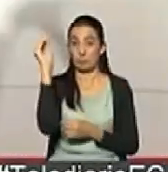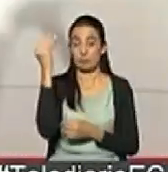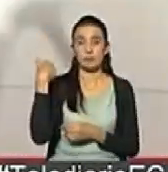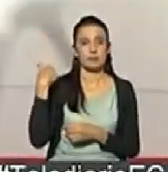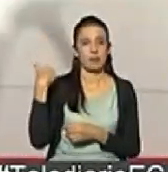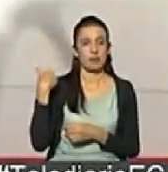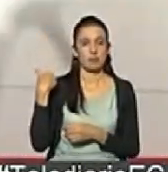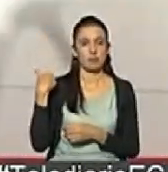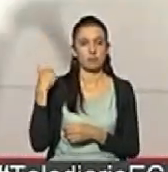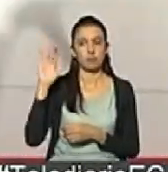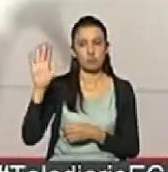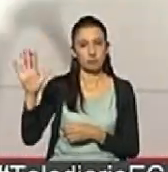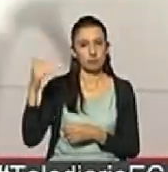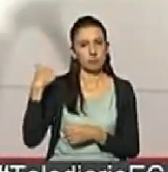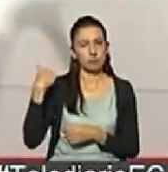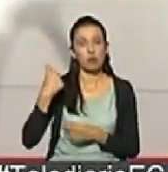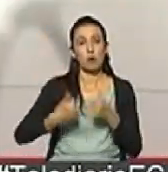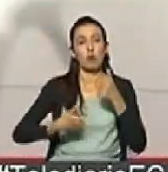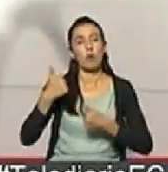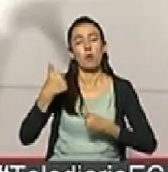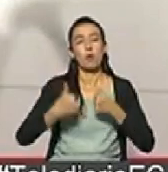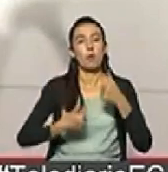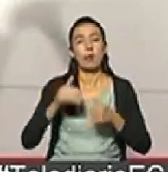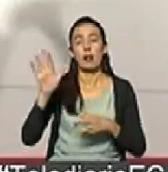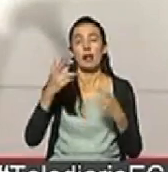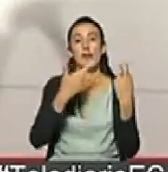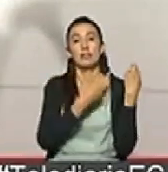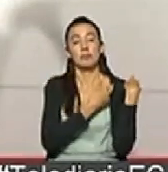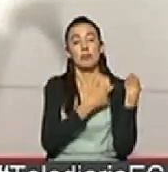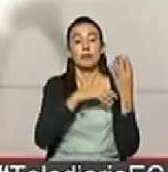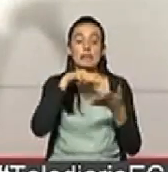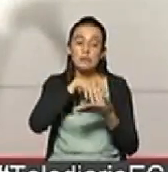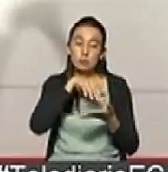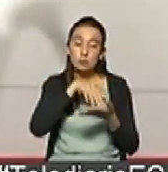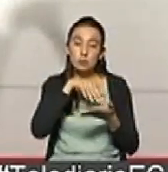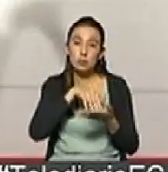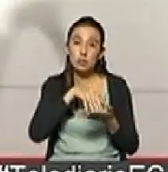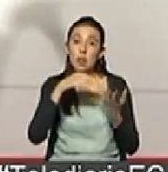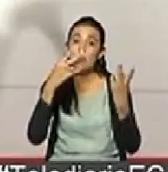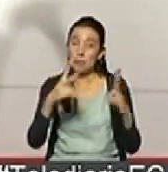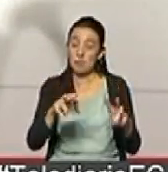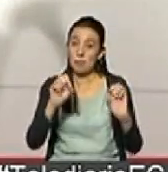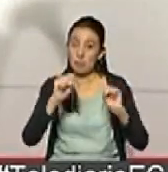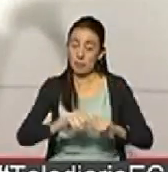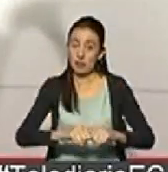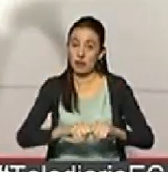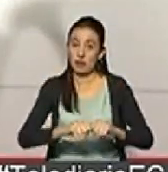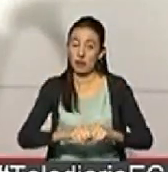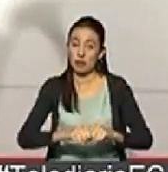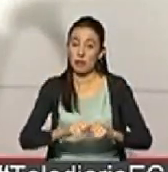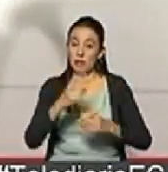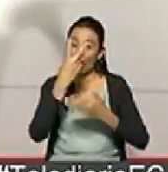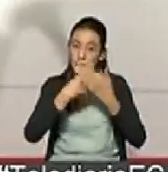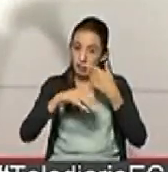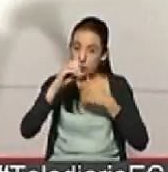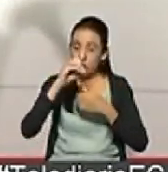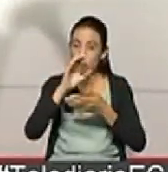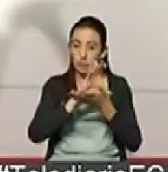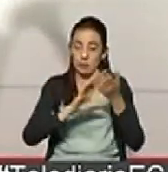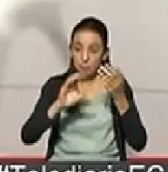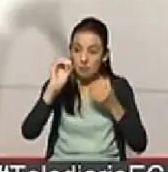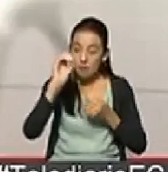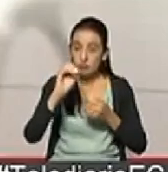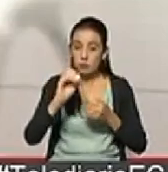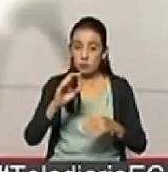solamente la cuestión de ser la responsabilidad de estudiar, tienen también la responsabilidad de ser hijos, de ser hermanos, de